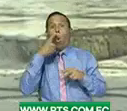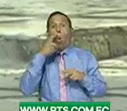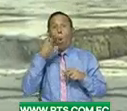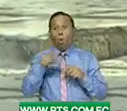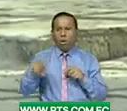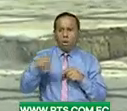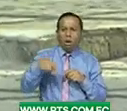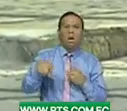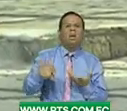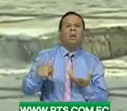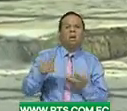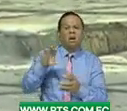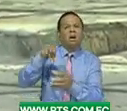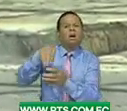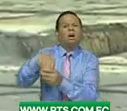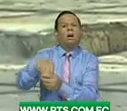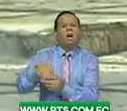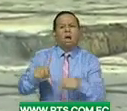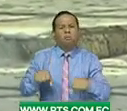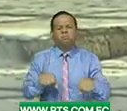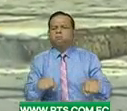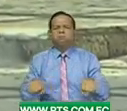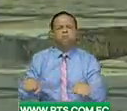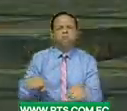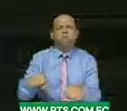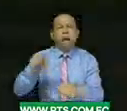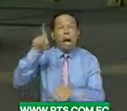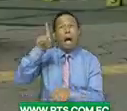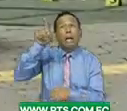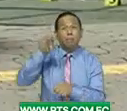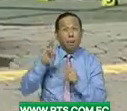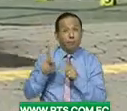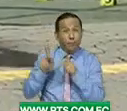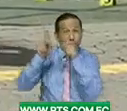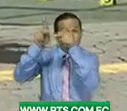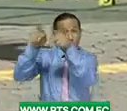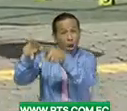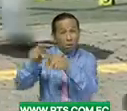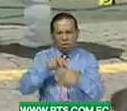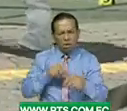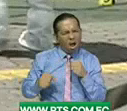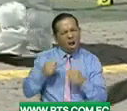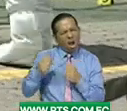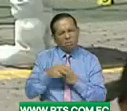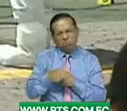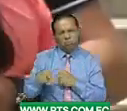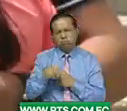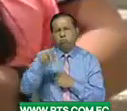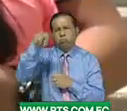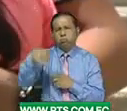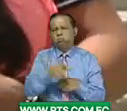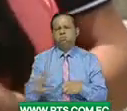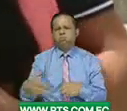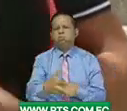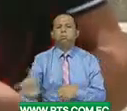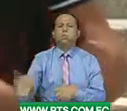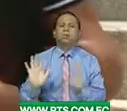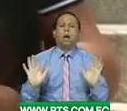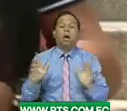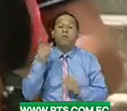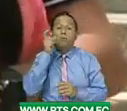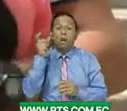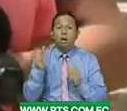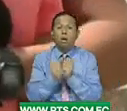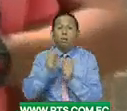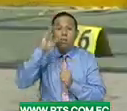subieron en el puente, estaba la moto estacionada en el puente peatonal. Fiscalía y elementos de criminalística iniciaron el levantamiento